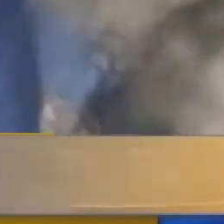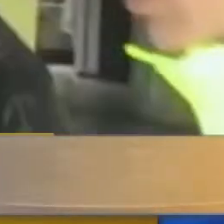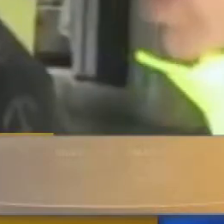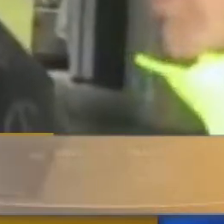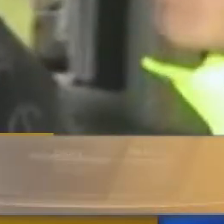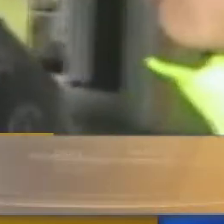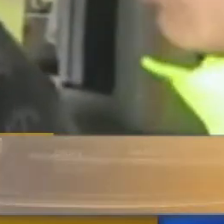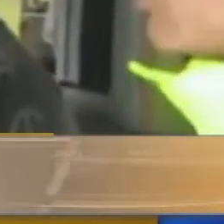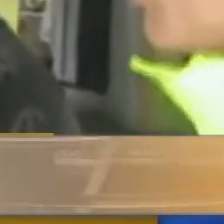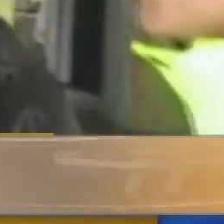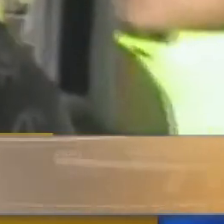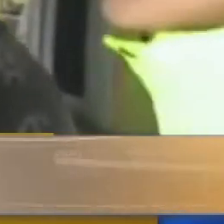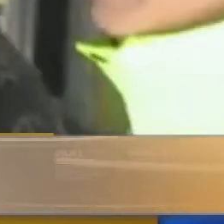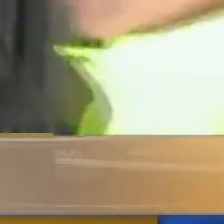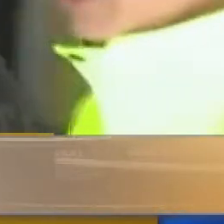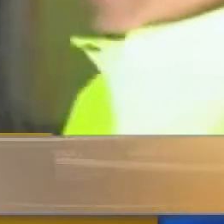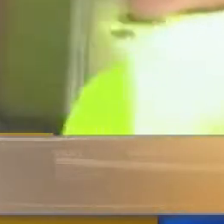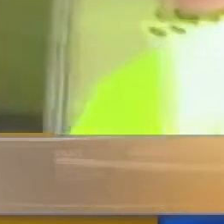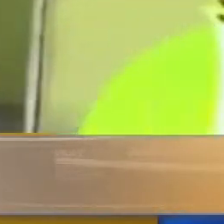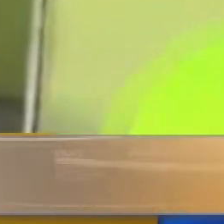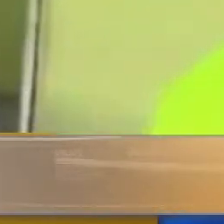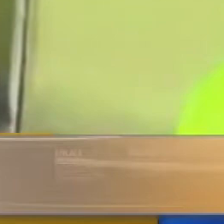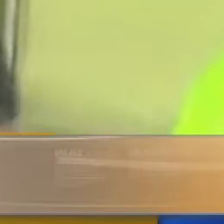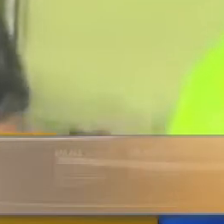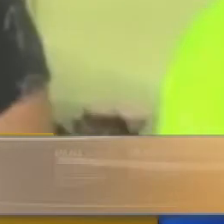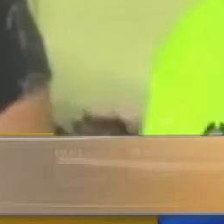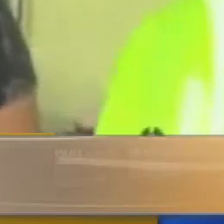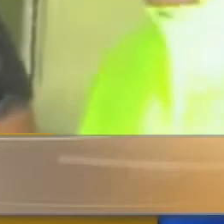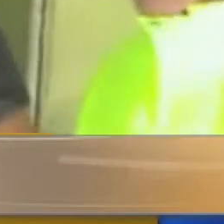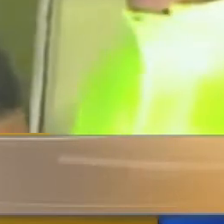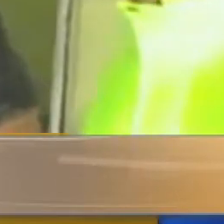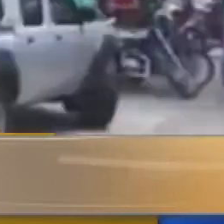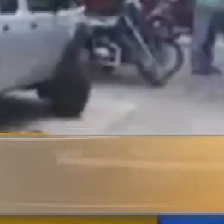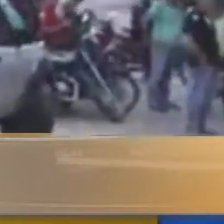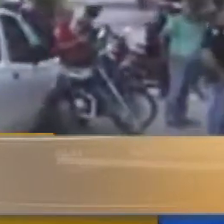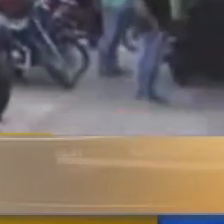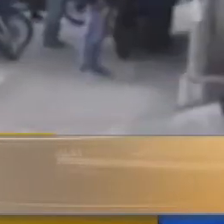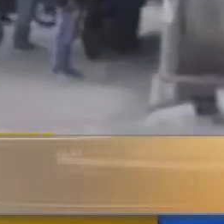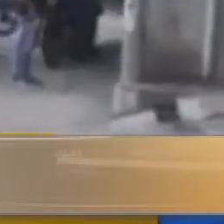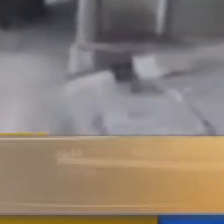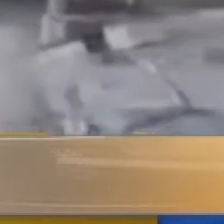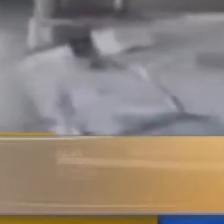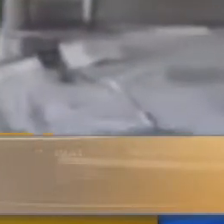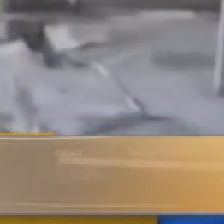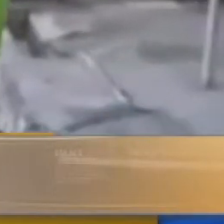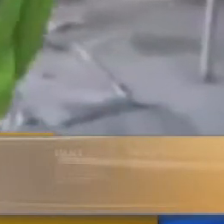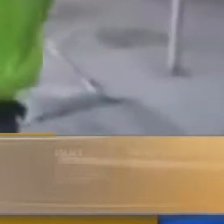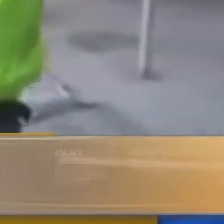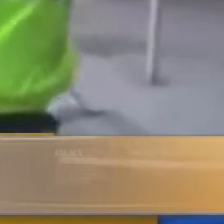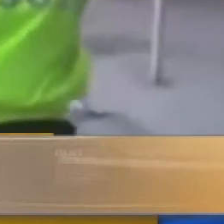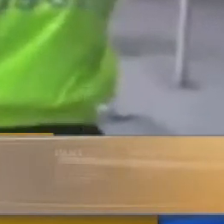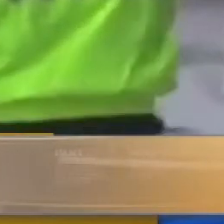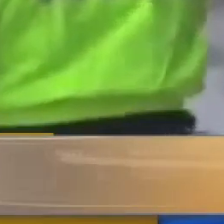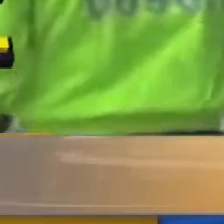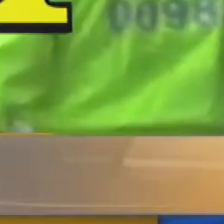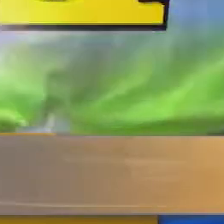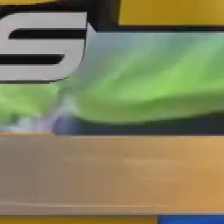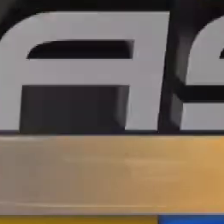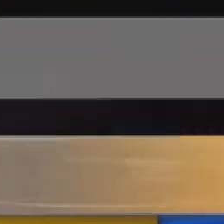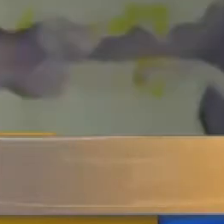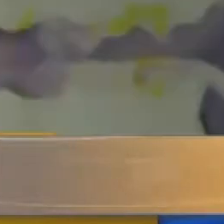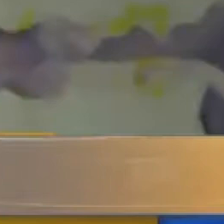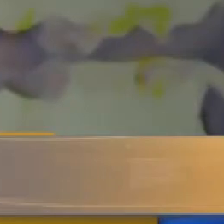presuntos extorsionistas fueron capturados por el Gaula de la Policía Nacional en el sector de Las Camelias. Según las autoridades, se hacían pasar por miembros del